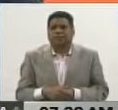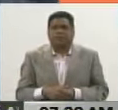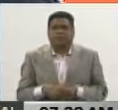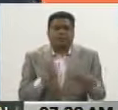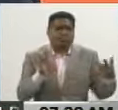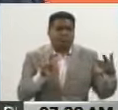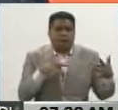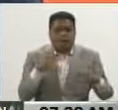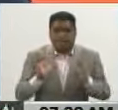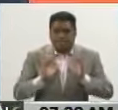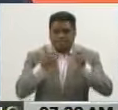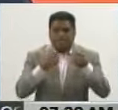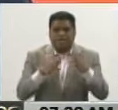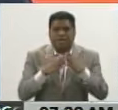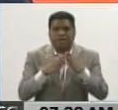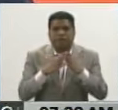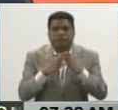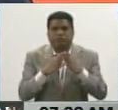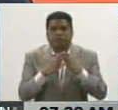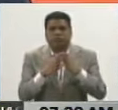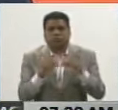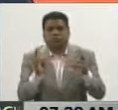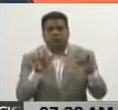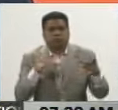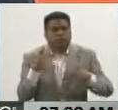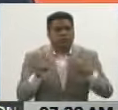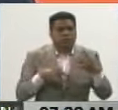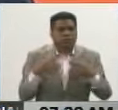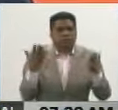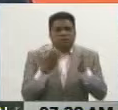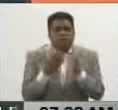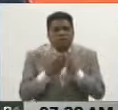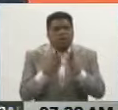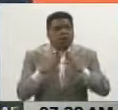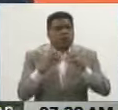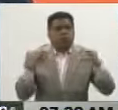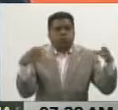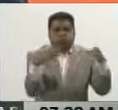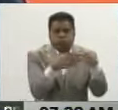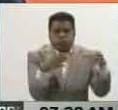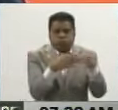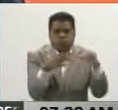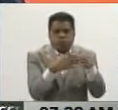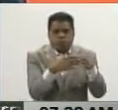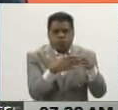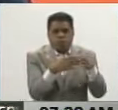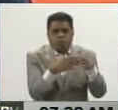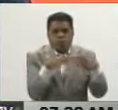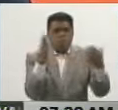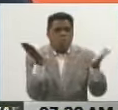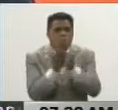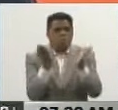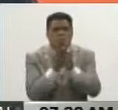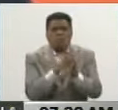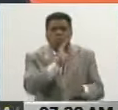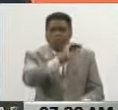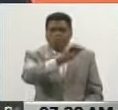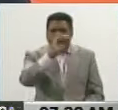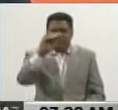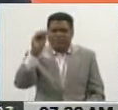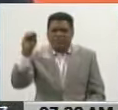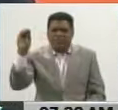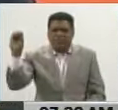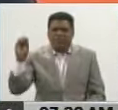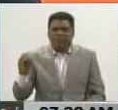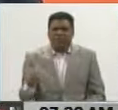del año escolar. Y allí estuvo vinculado con mucha fuerza todo el movimiento estudiantil. Y le estamos haciendo una convocatoria para que el